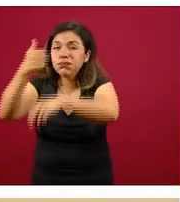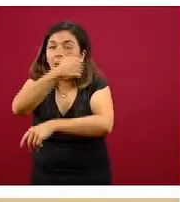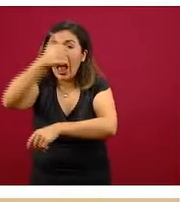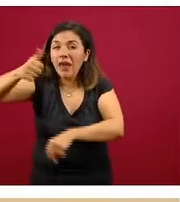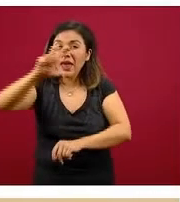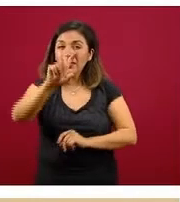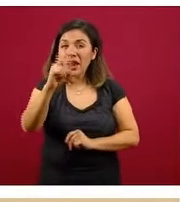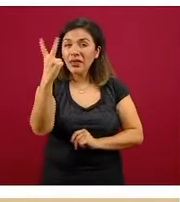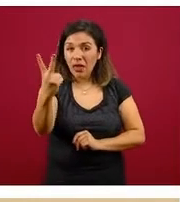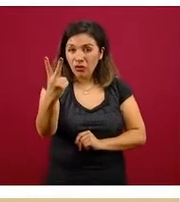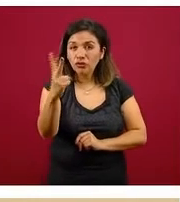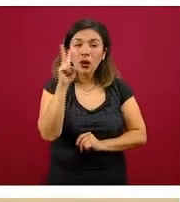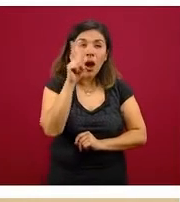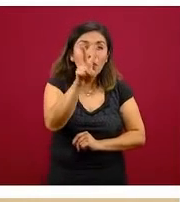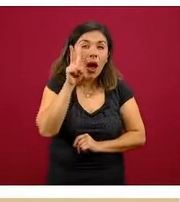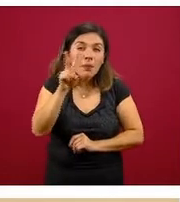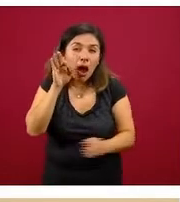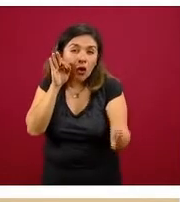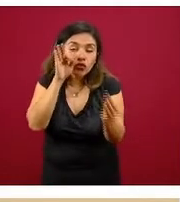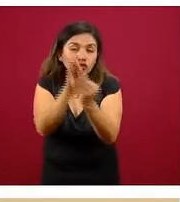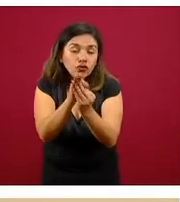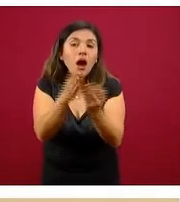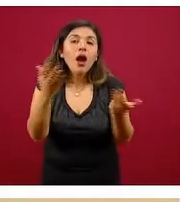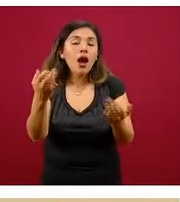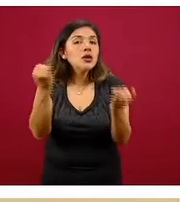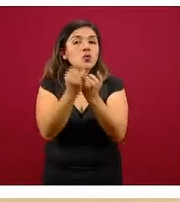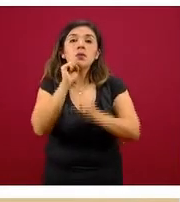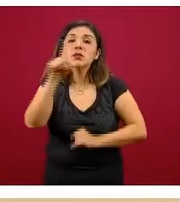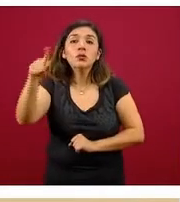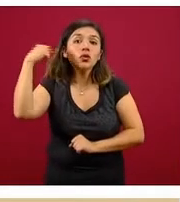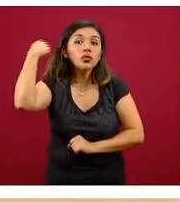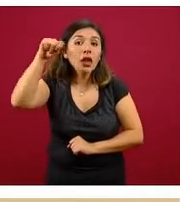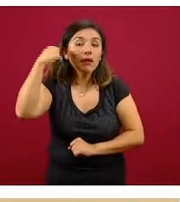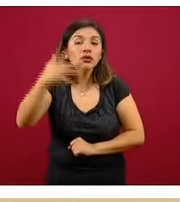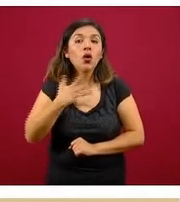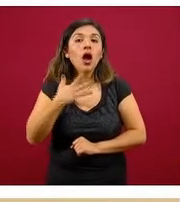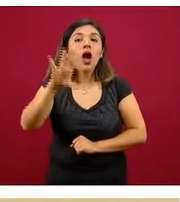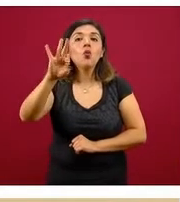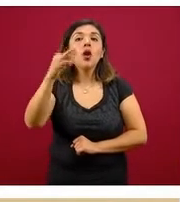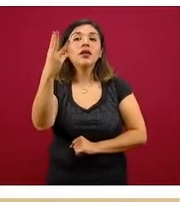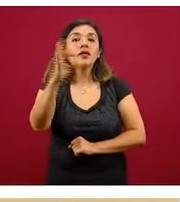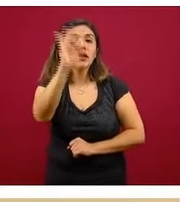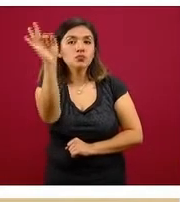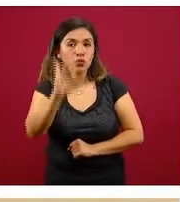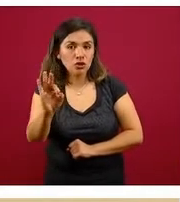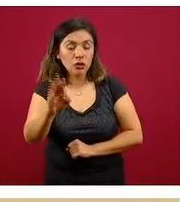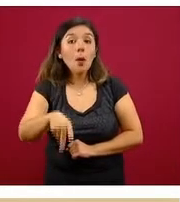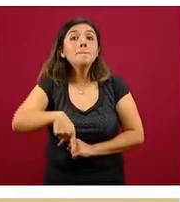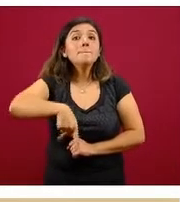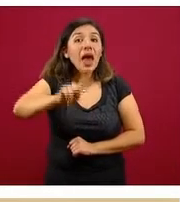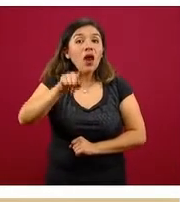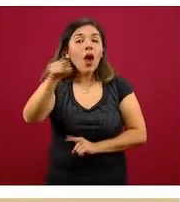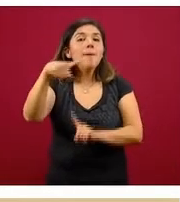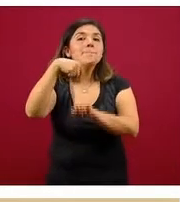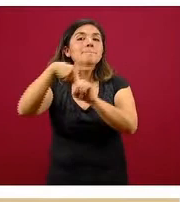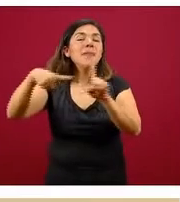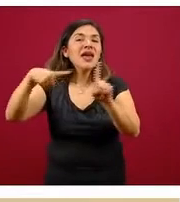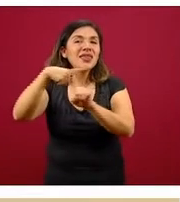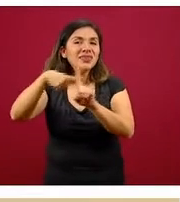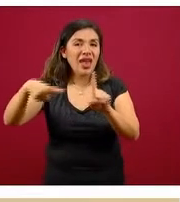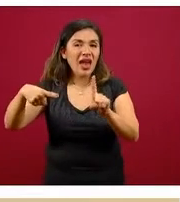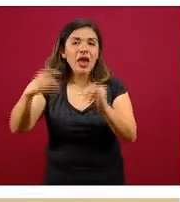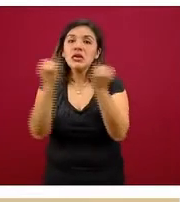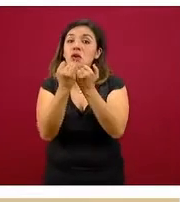entidad federativa, igualmente, por ejemplo, Tabasco tiene un 43%, pero esa es su media.